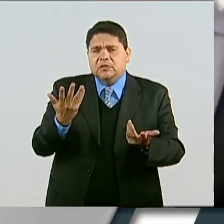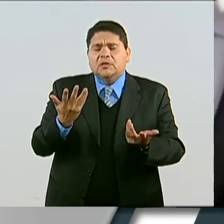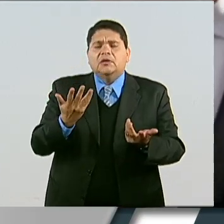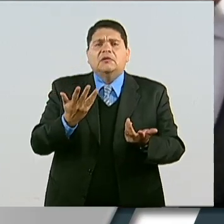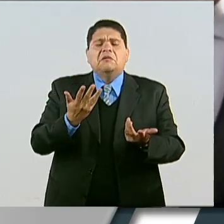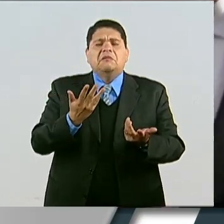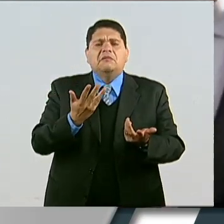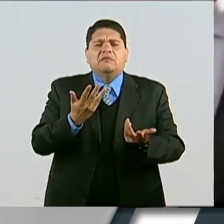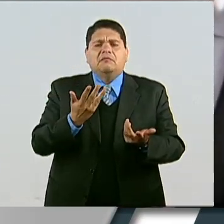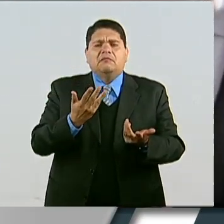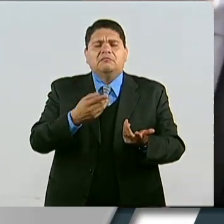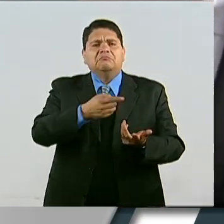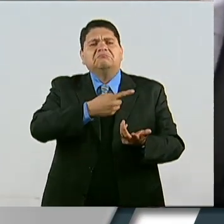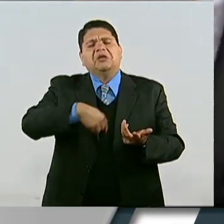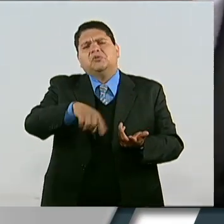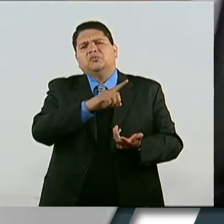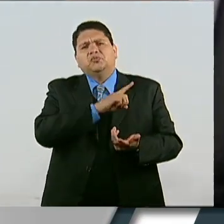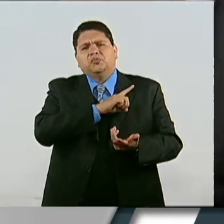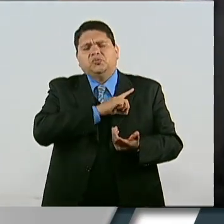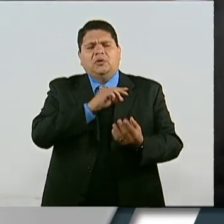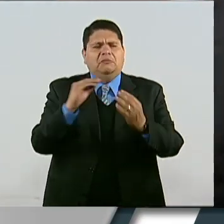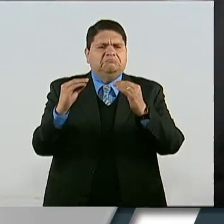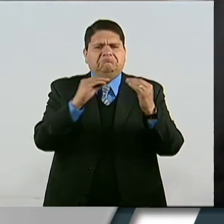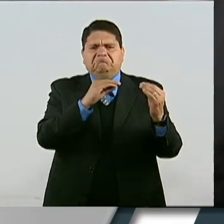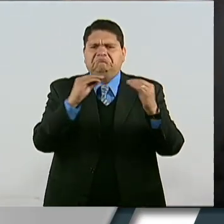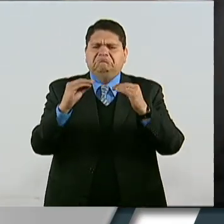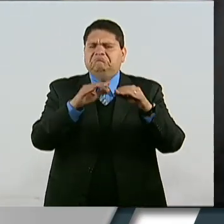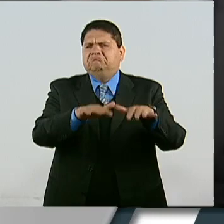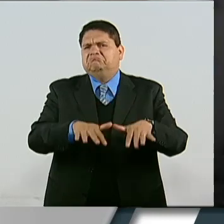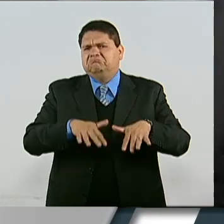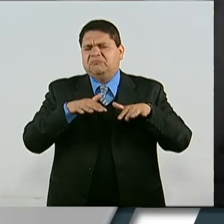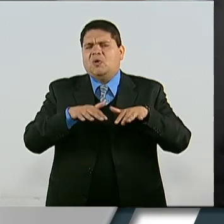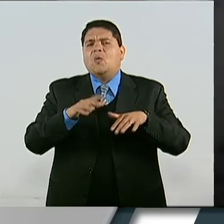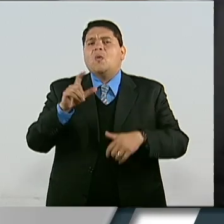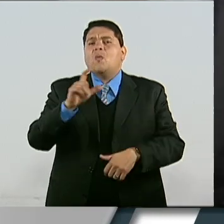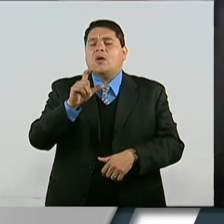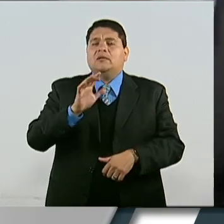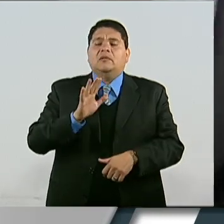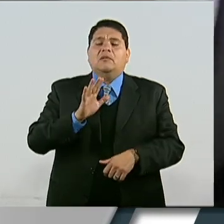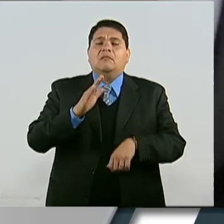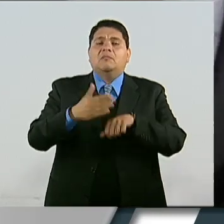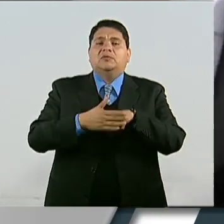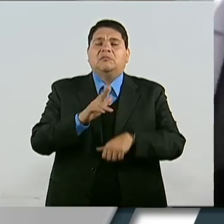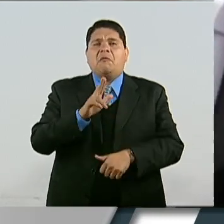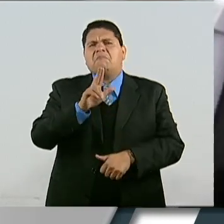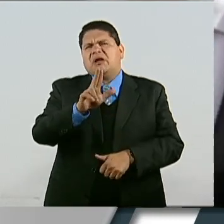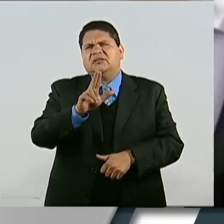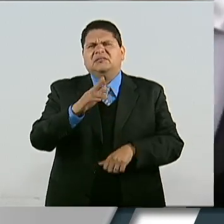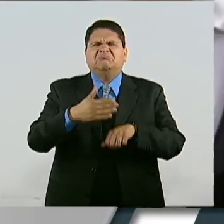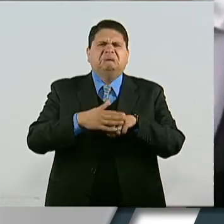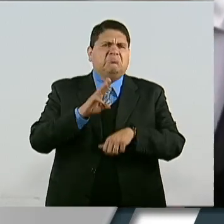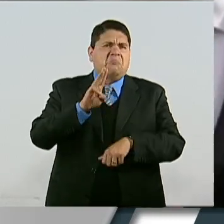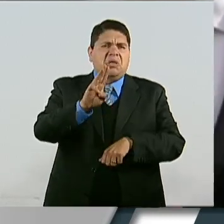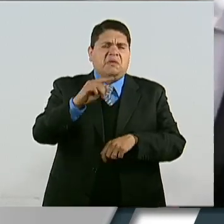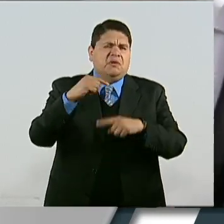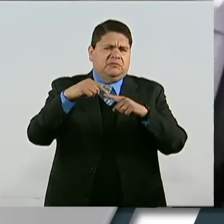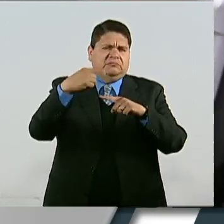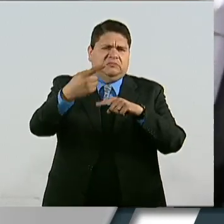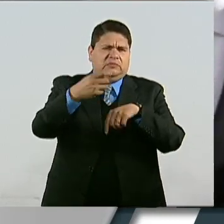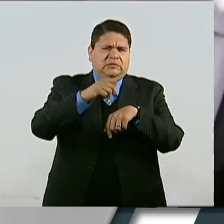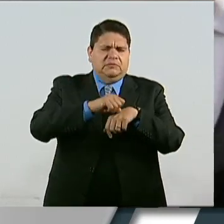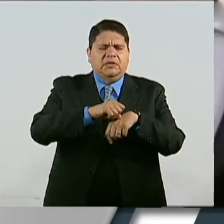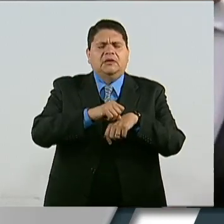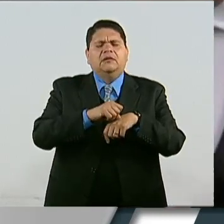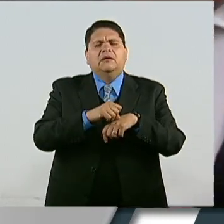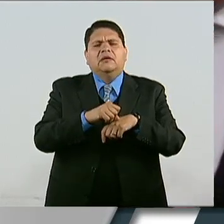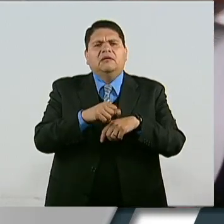pudiera discutir el dictamen en el Pleno el próximo martes, miércoles, y con ello ya